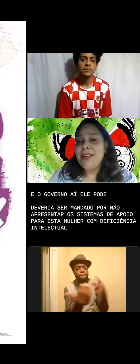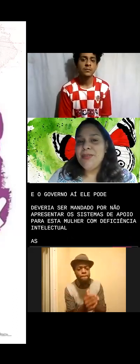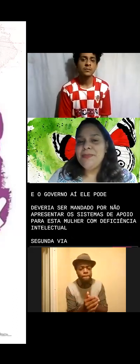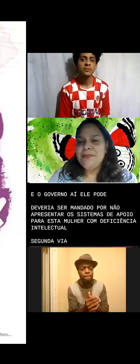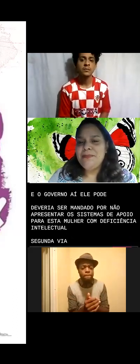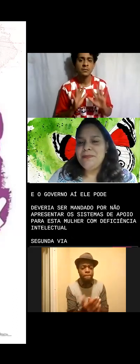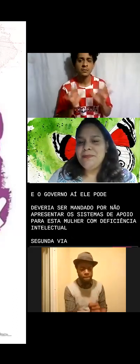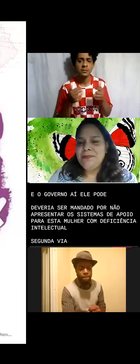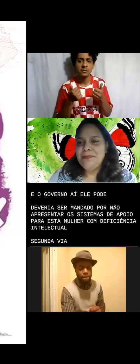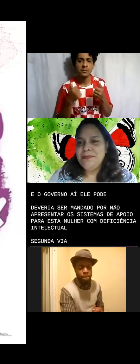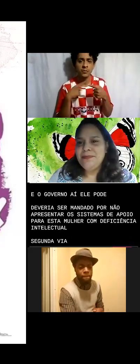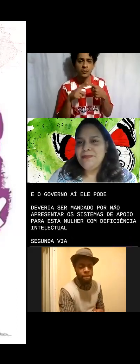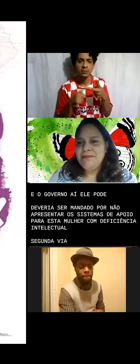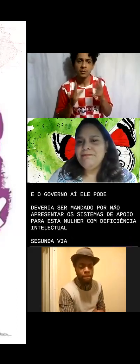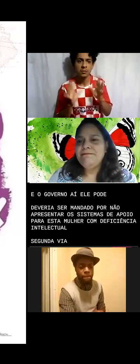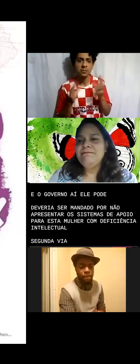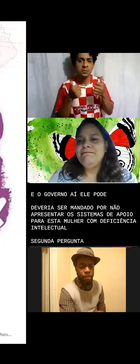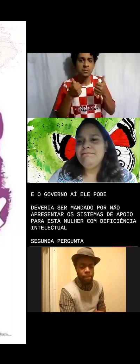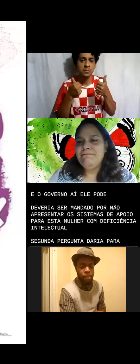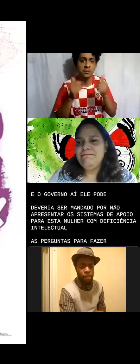interrogante, Darío.